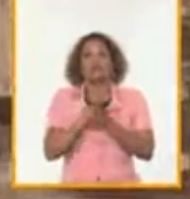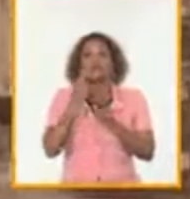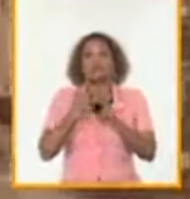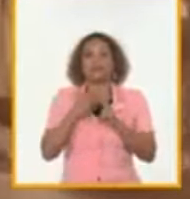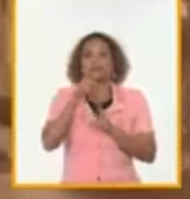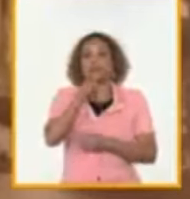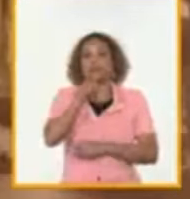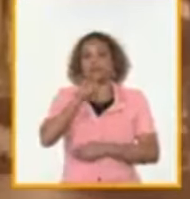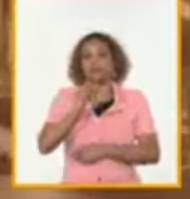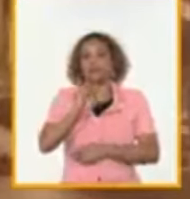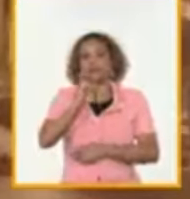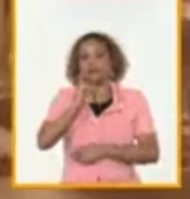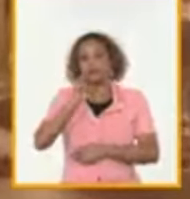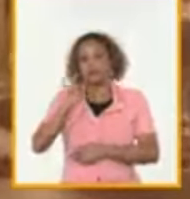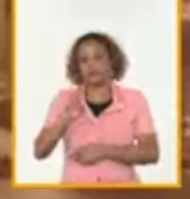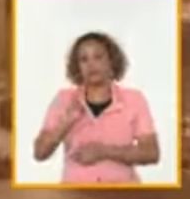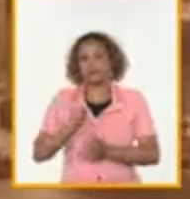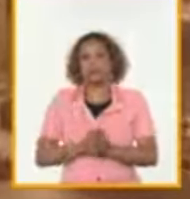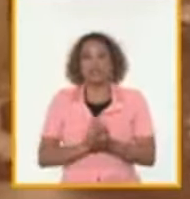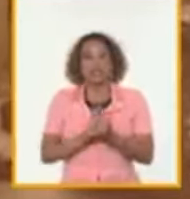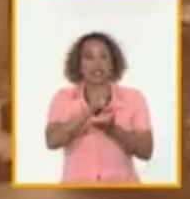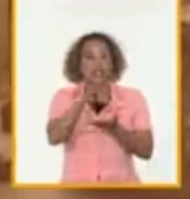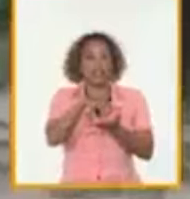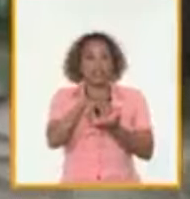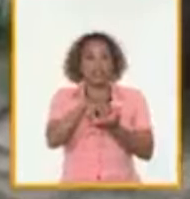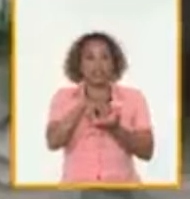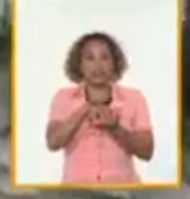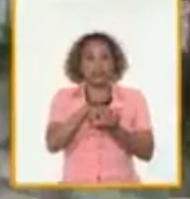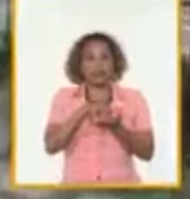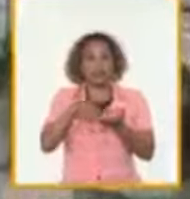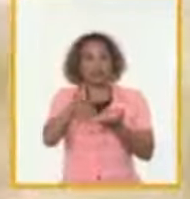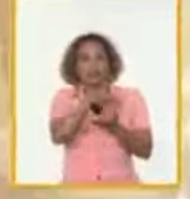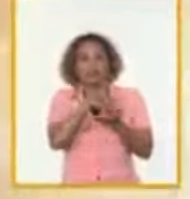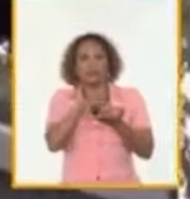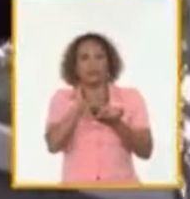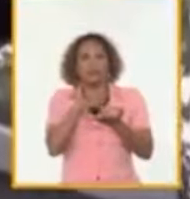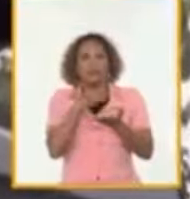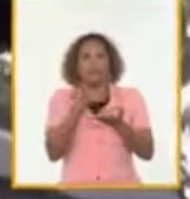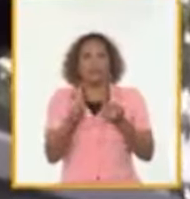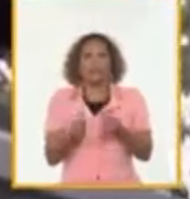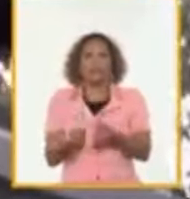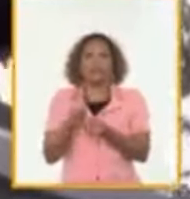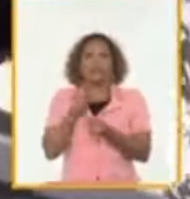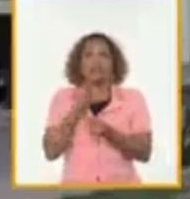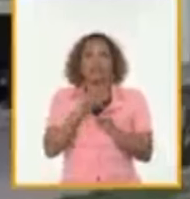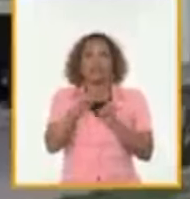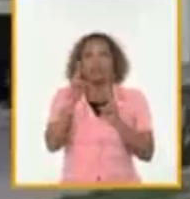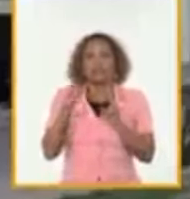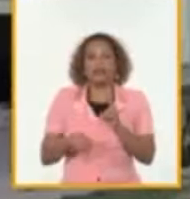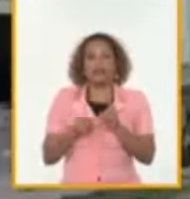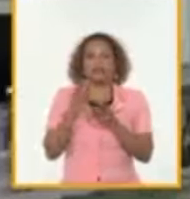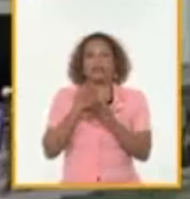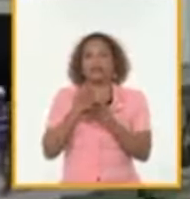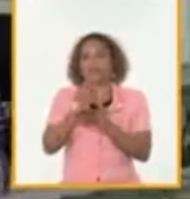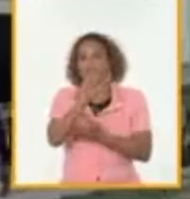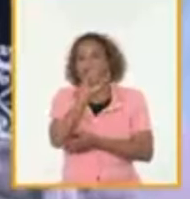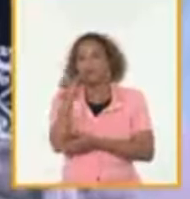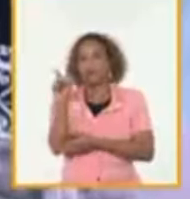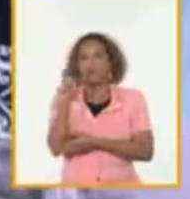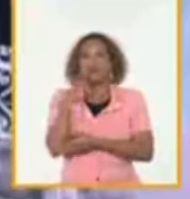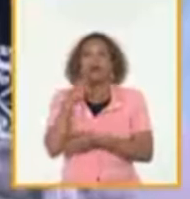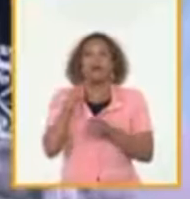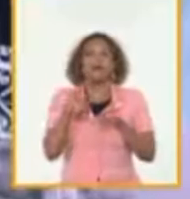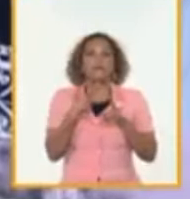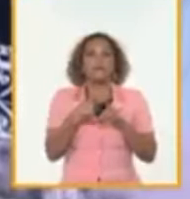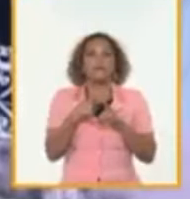1867 la ciudad de la benefactora Mart abreo de Estévez quien legara a esta tierra teatros lavaderos escuelas y un espíritu hospitalario